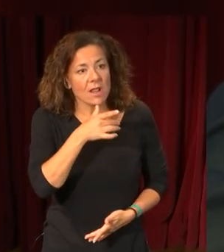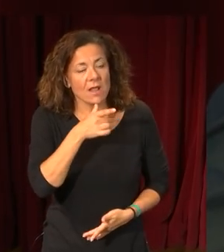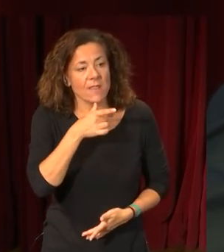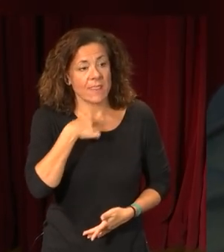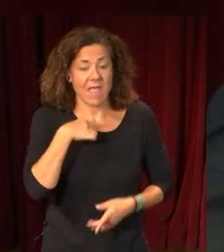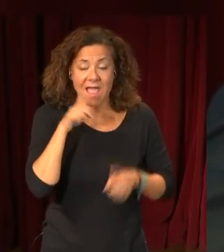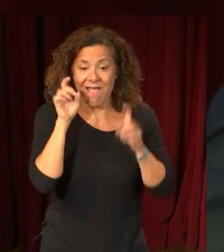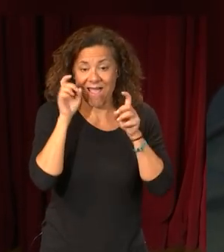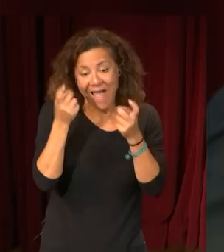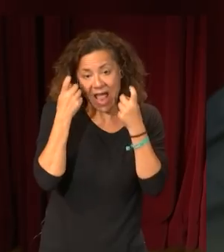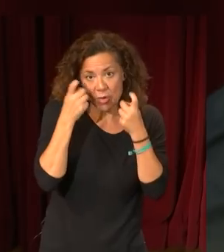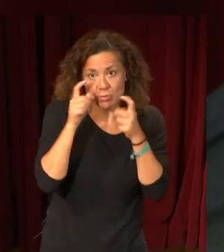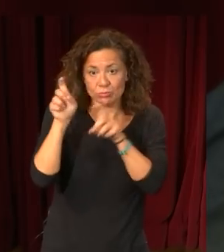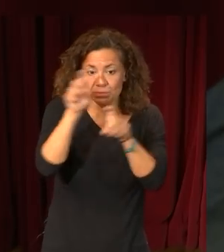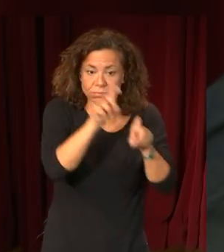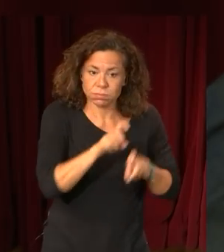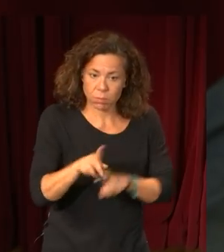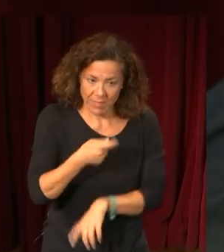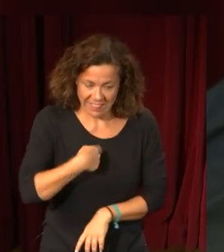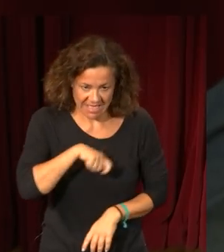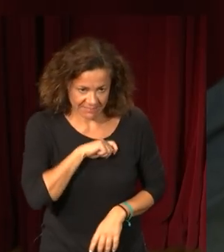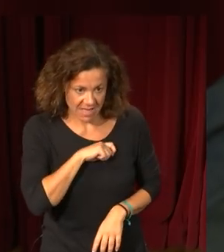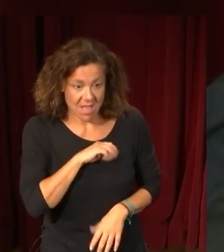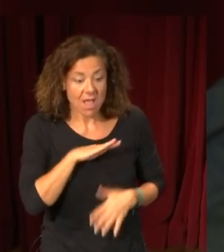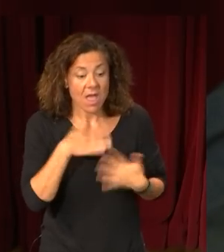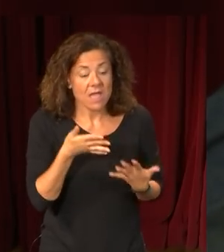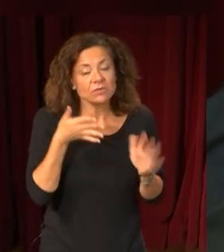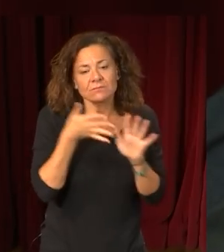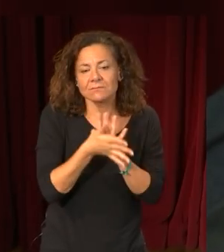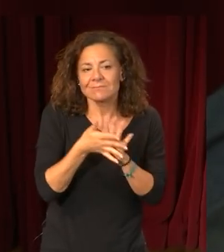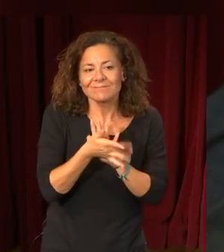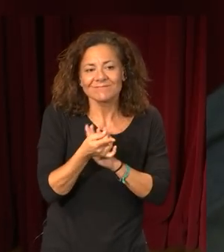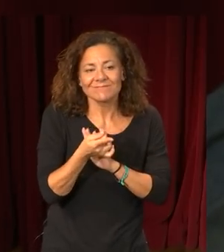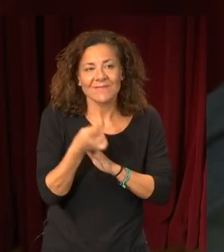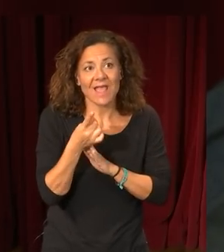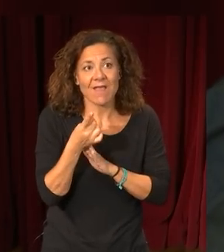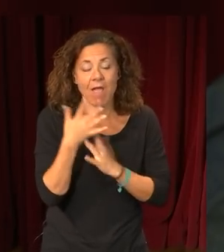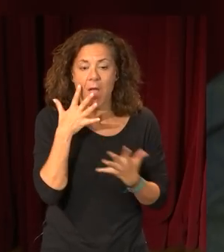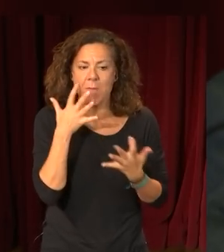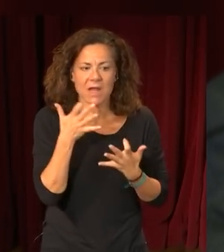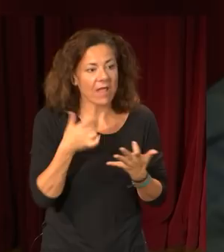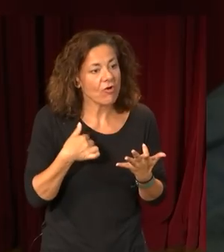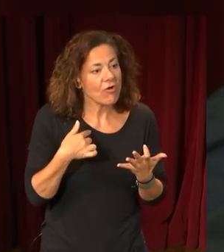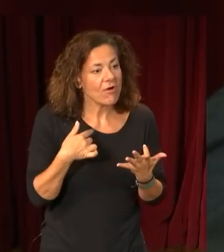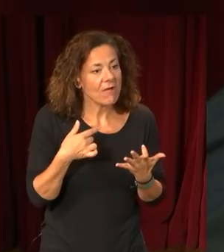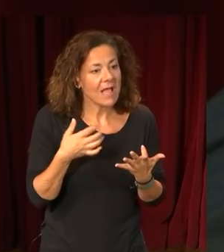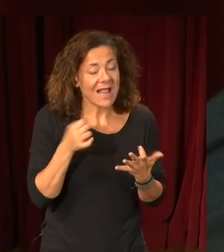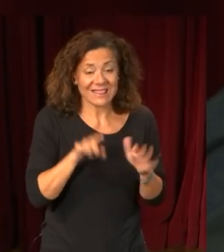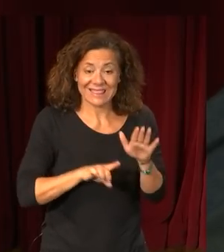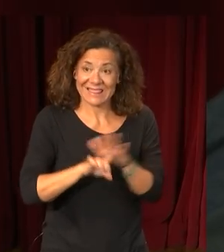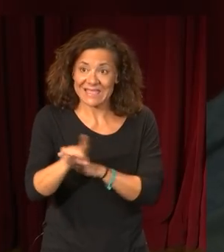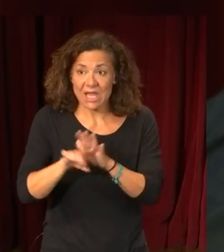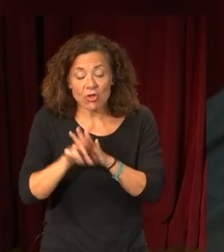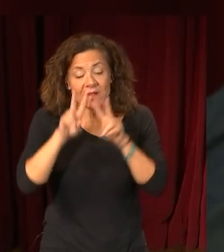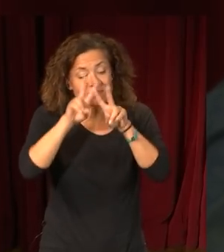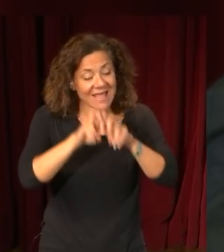diseminados por toda españa y que de alguna manera pues ha marcado de una forma muy nítida lo que ha sido el desarrollo de los